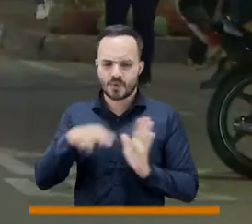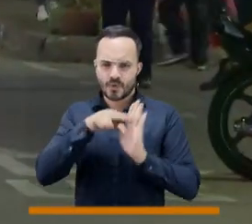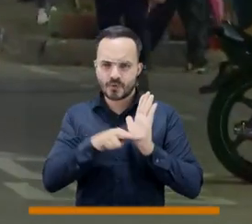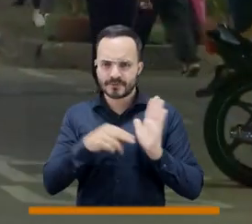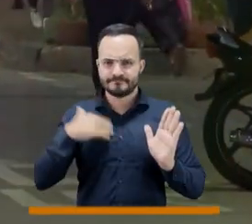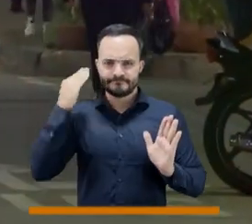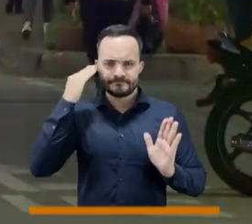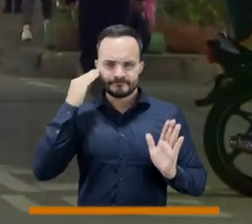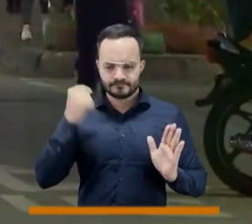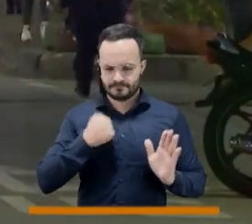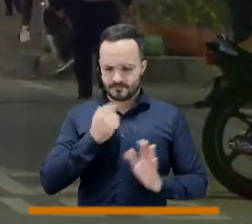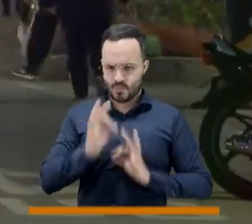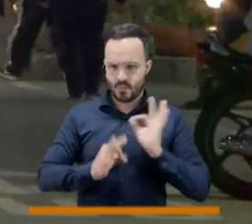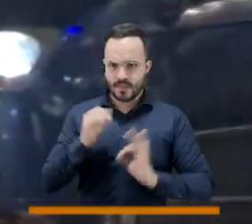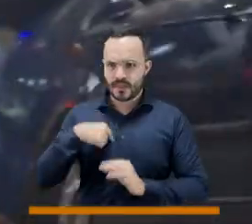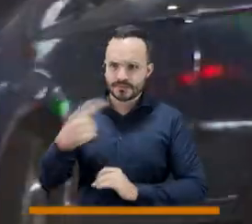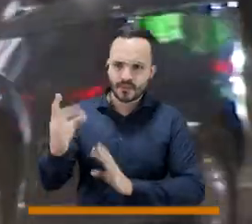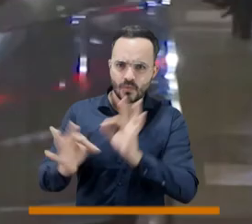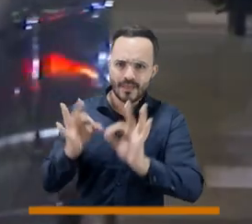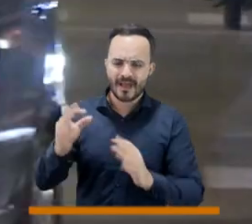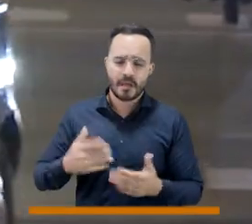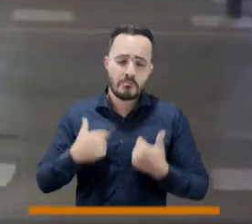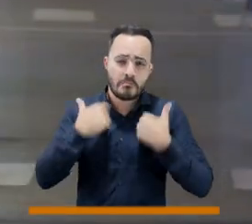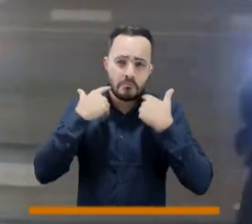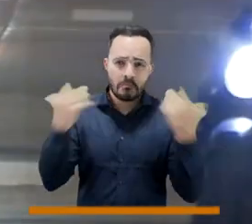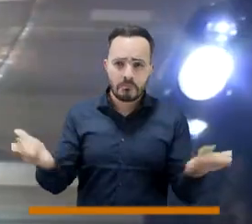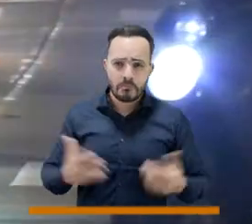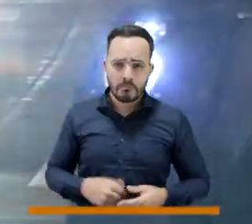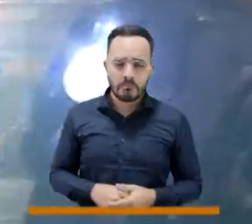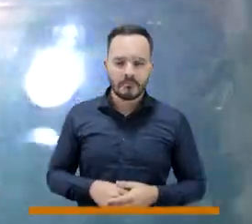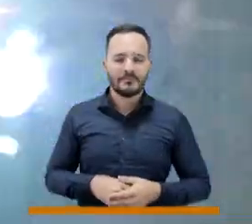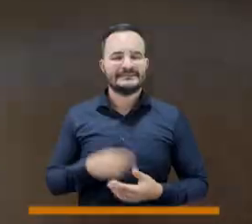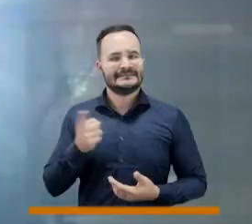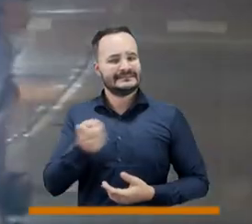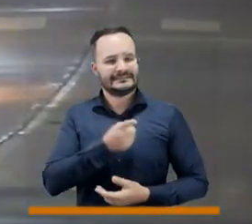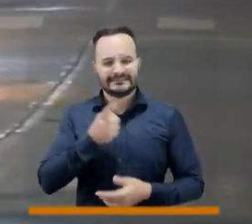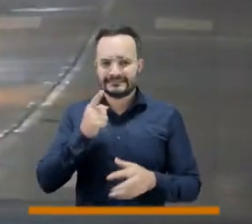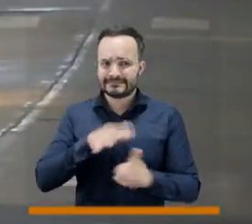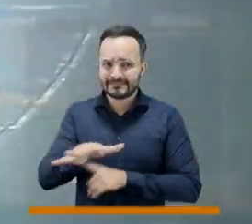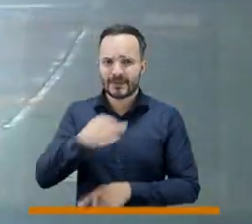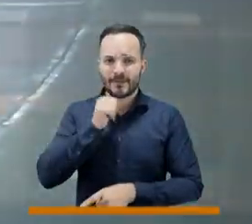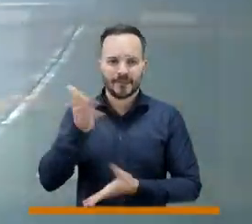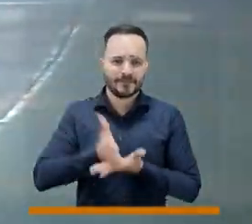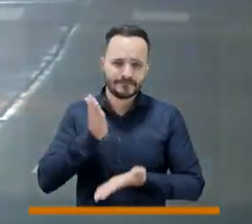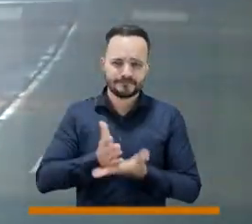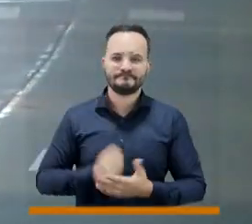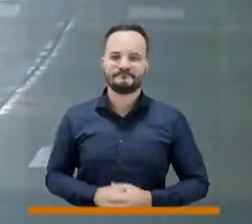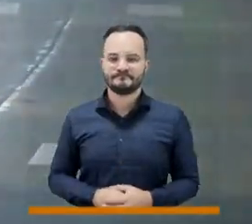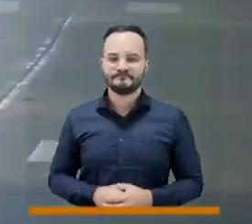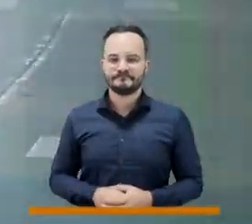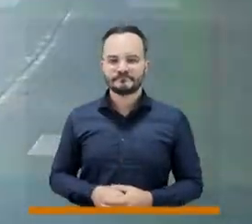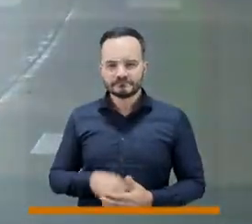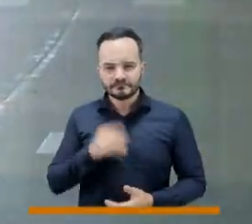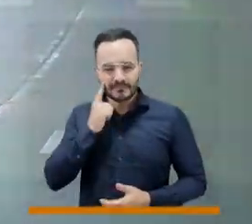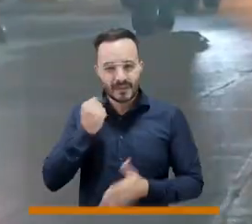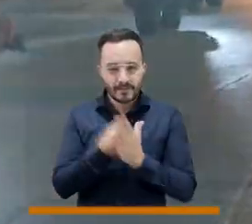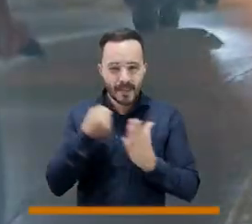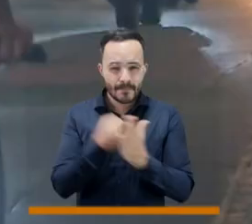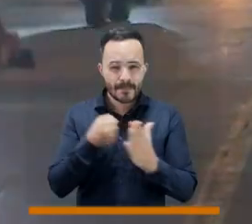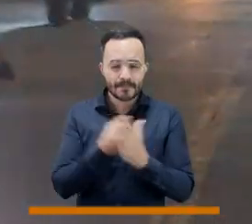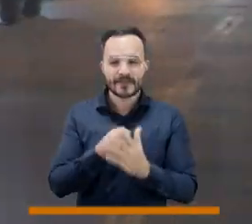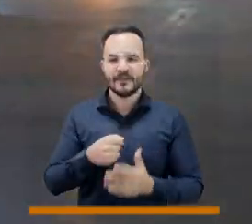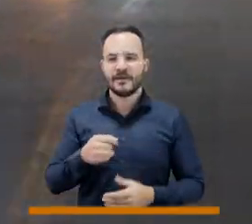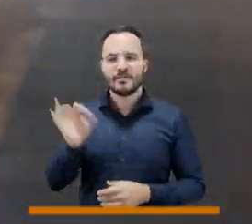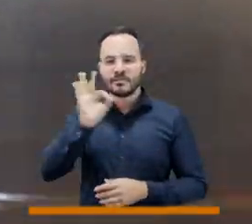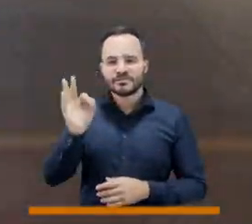vida misma de ellos, que ponen en riesgo. Un promedio del 80% en estas muertes viales